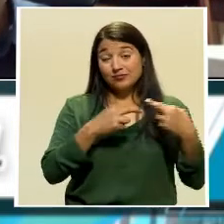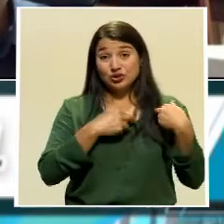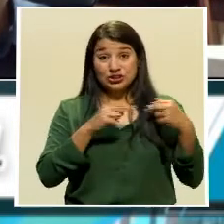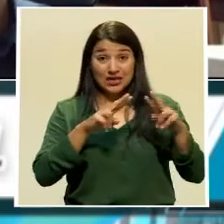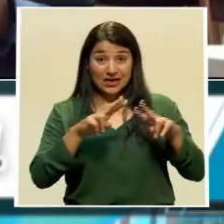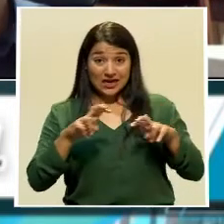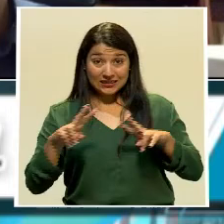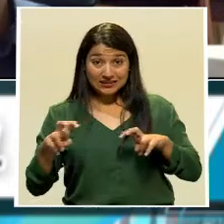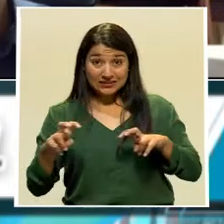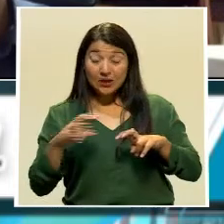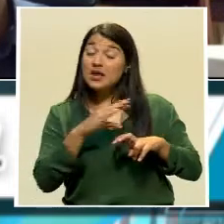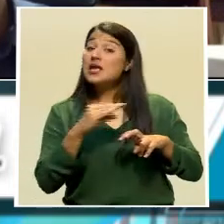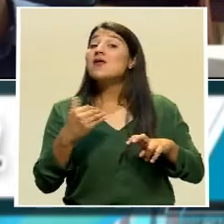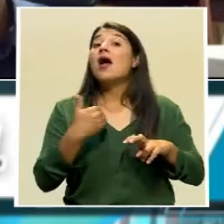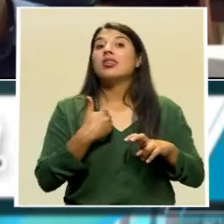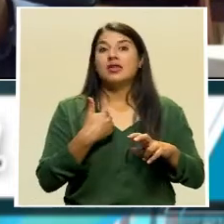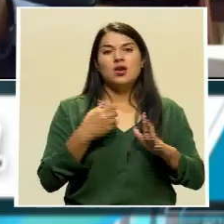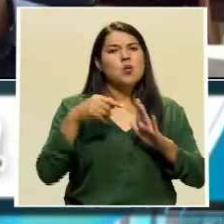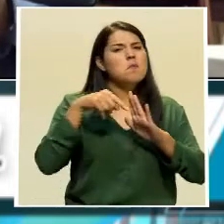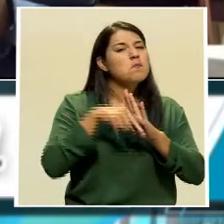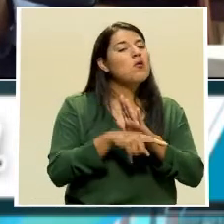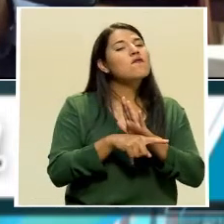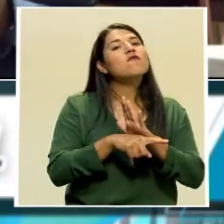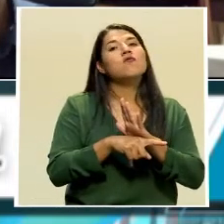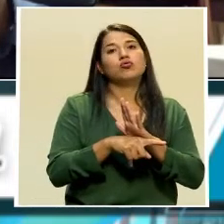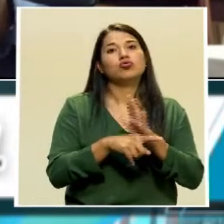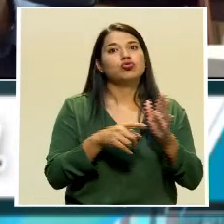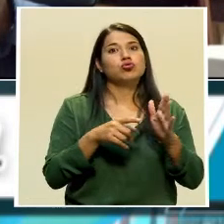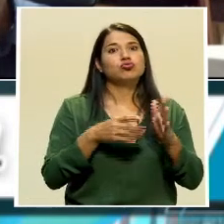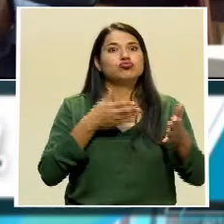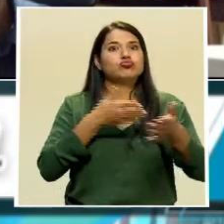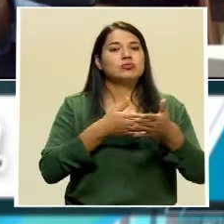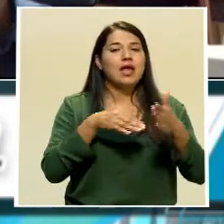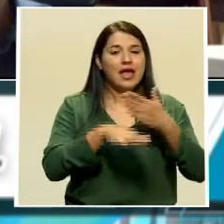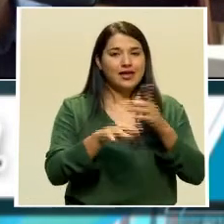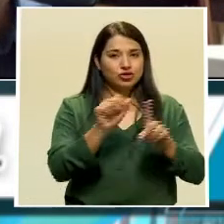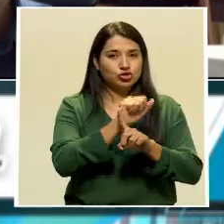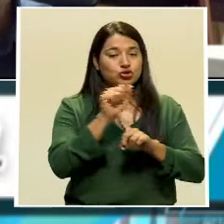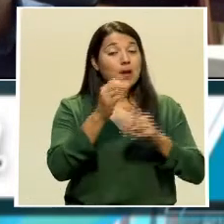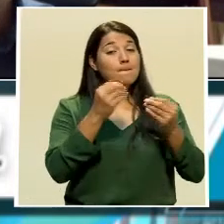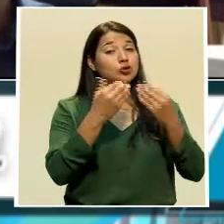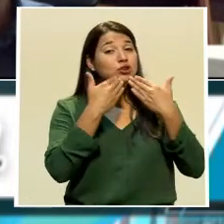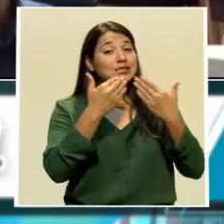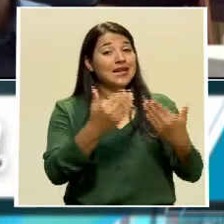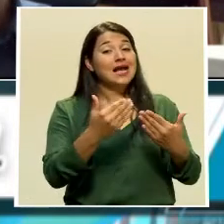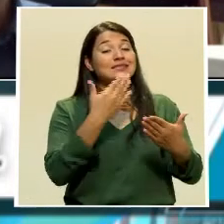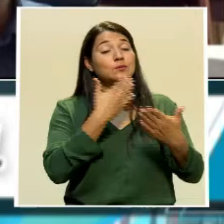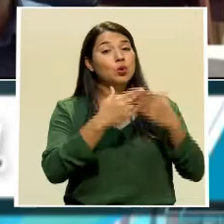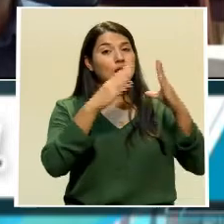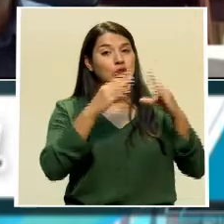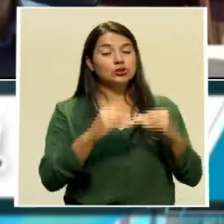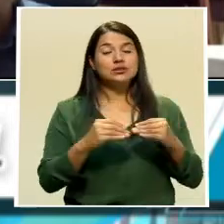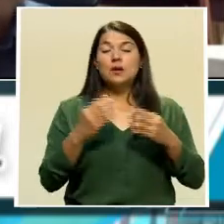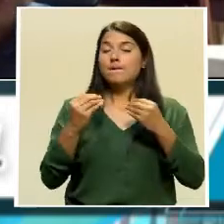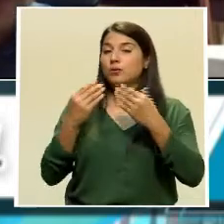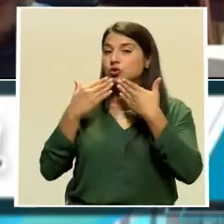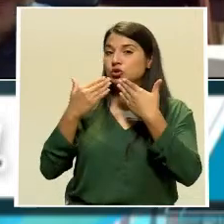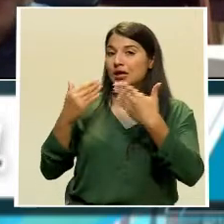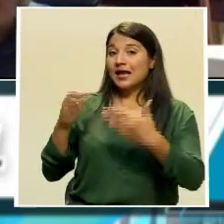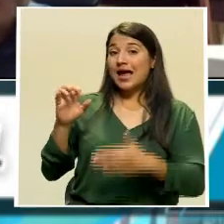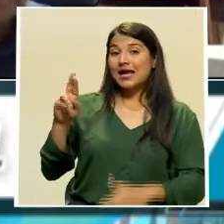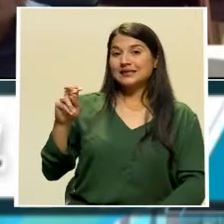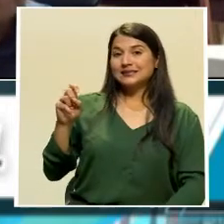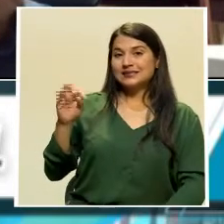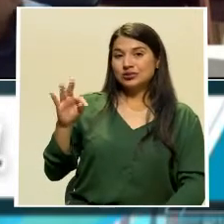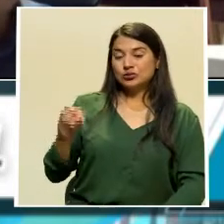va a tener un profundo impacto en el conjunto de la sociedad. Muchísimas gracias, Federico Rivera. Buenas noches. Muchas gracias, don